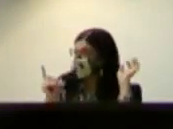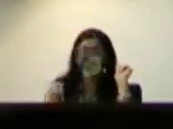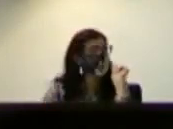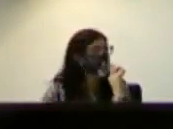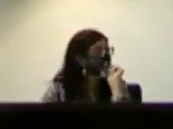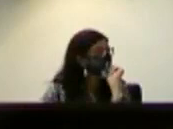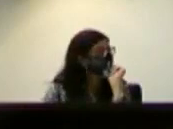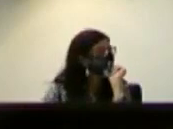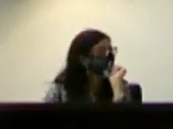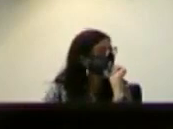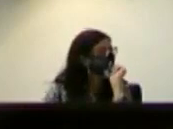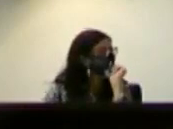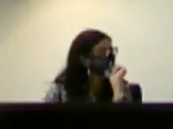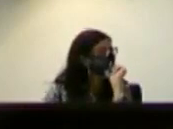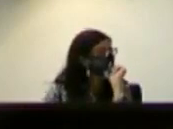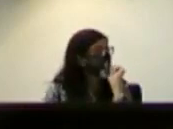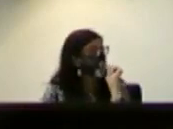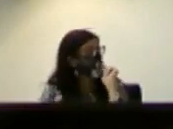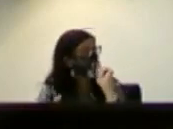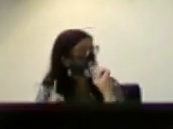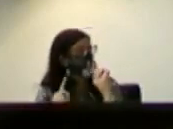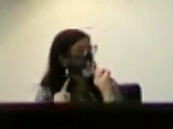Préndame el micrófono a la compañera, por favor.